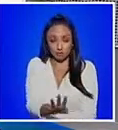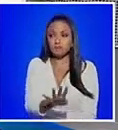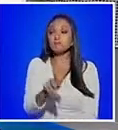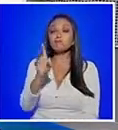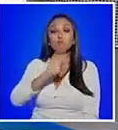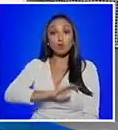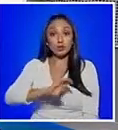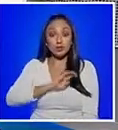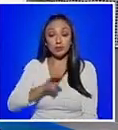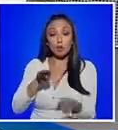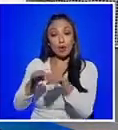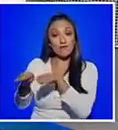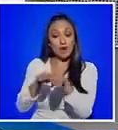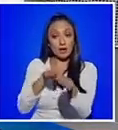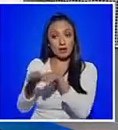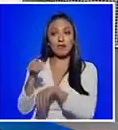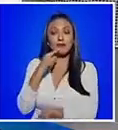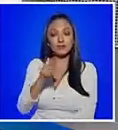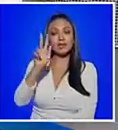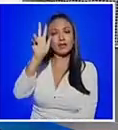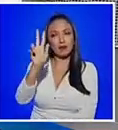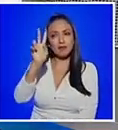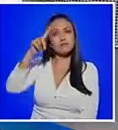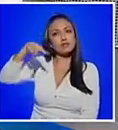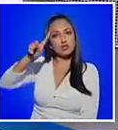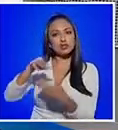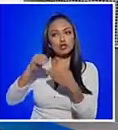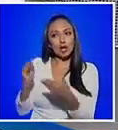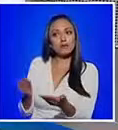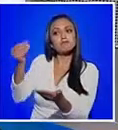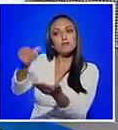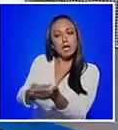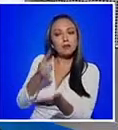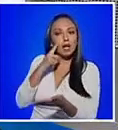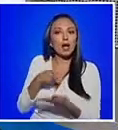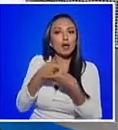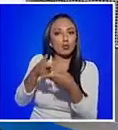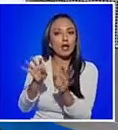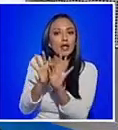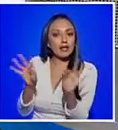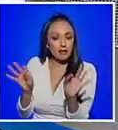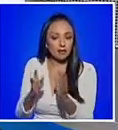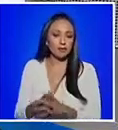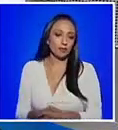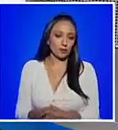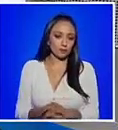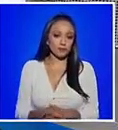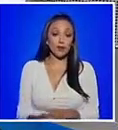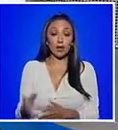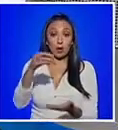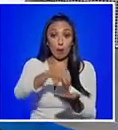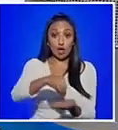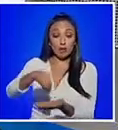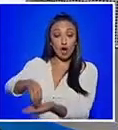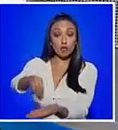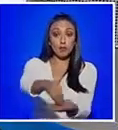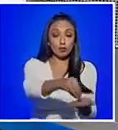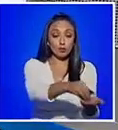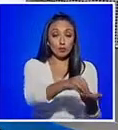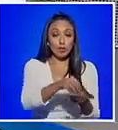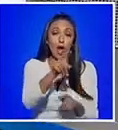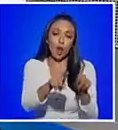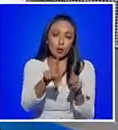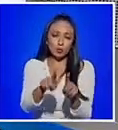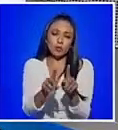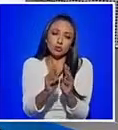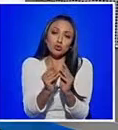3 millones de dólares para ejecutar algunas medidas de remediación. Por ejemplo, la introducción de algas. Y precisamente Cristian